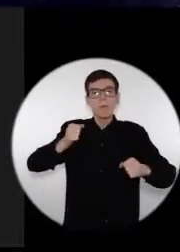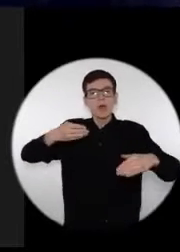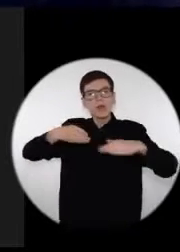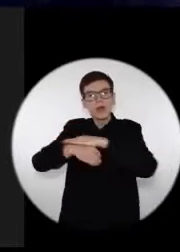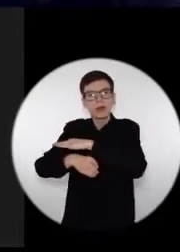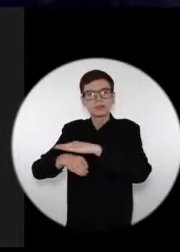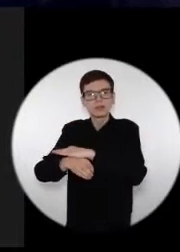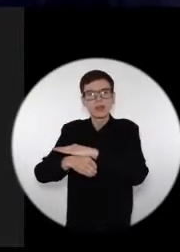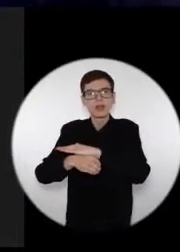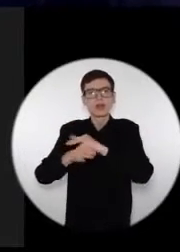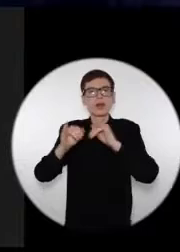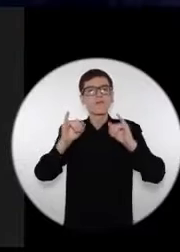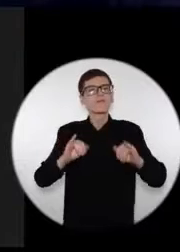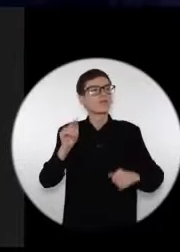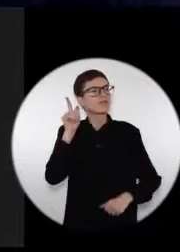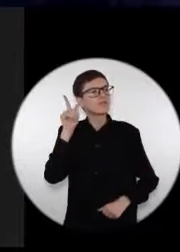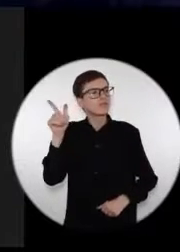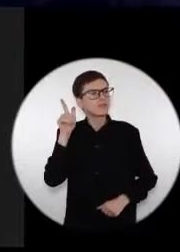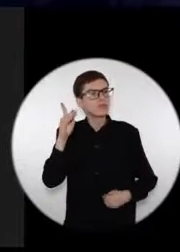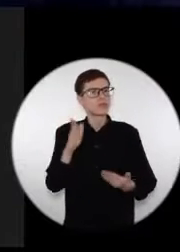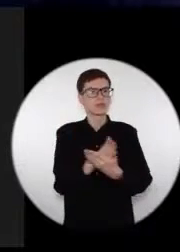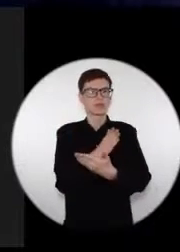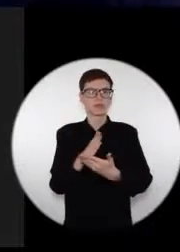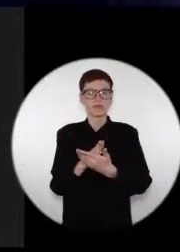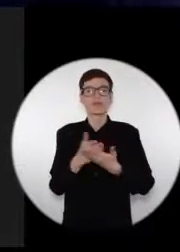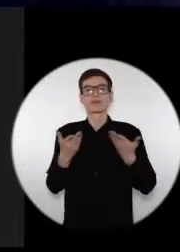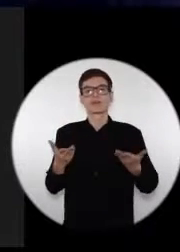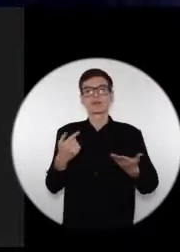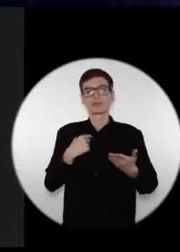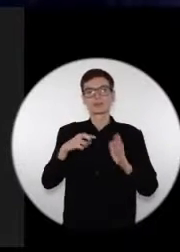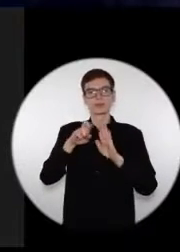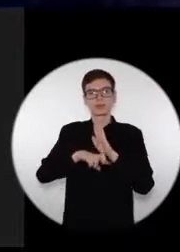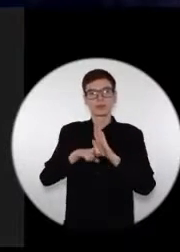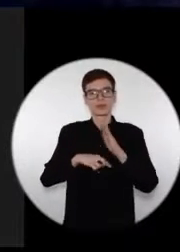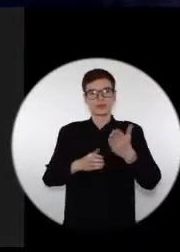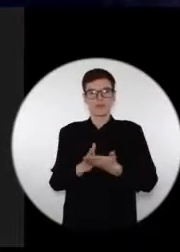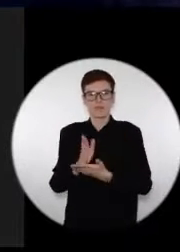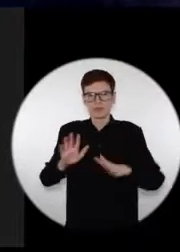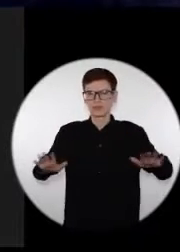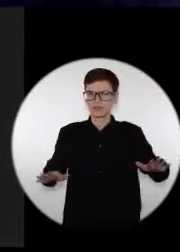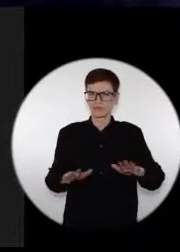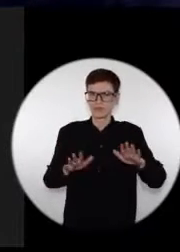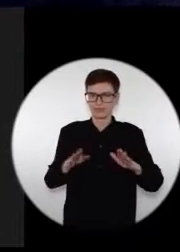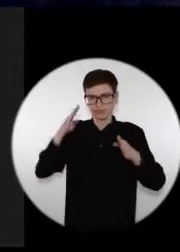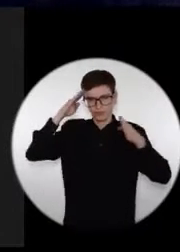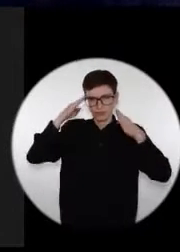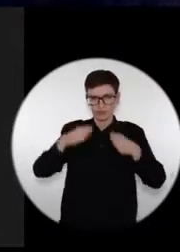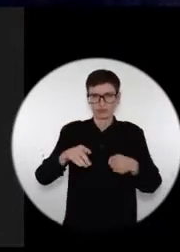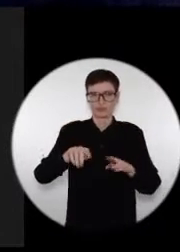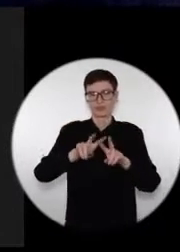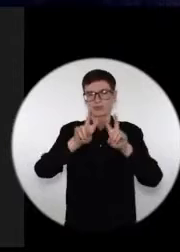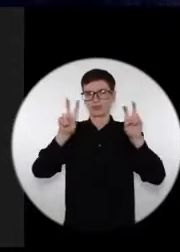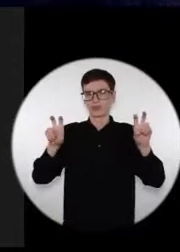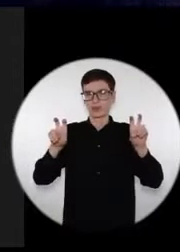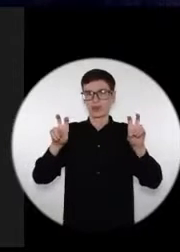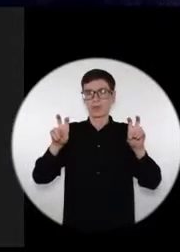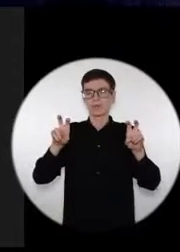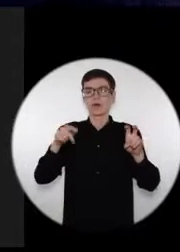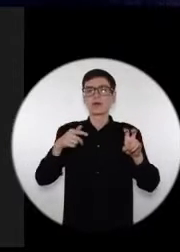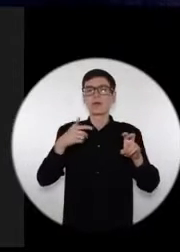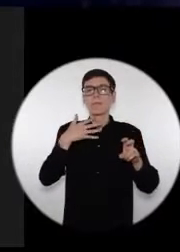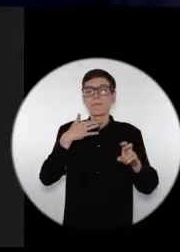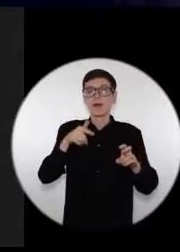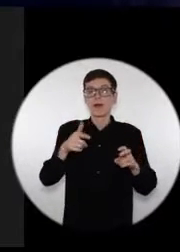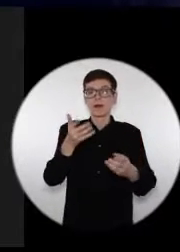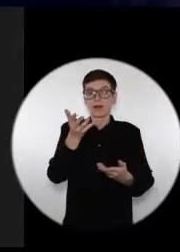chile puedan acceder se alejan de forma sonora así que el proyecto es empezar a dedicarse a eso es como